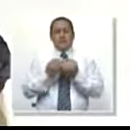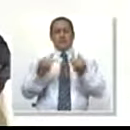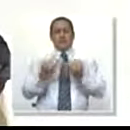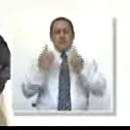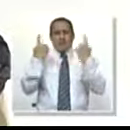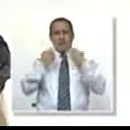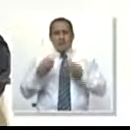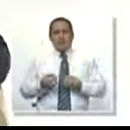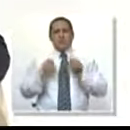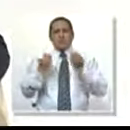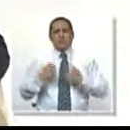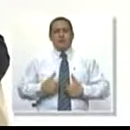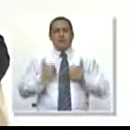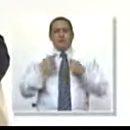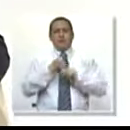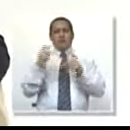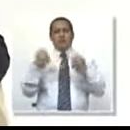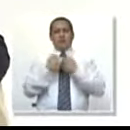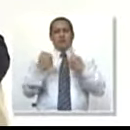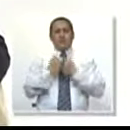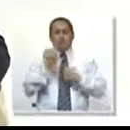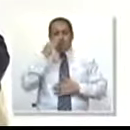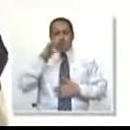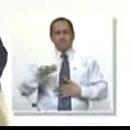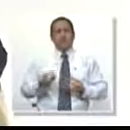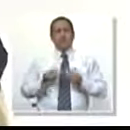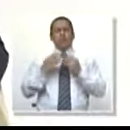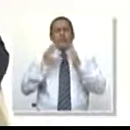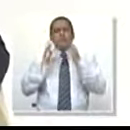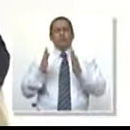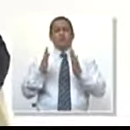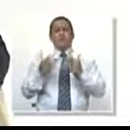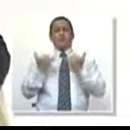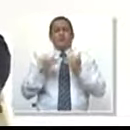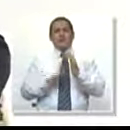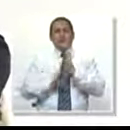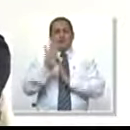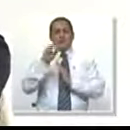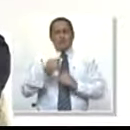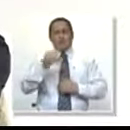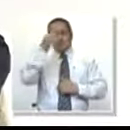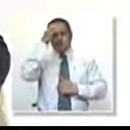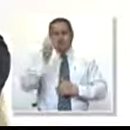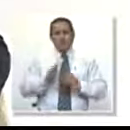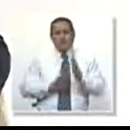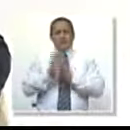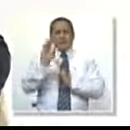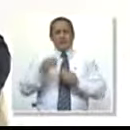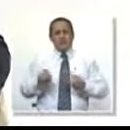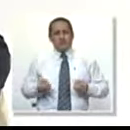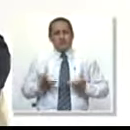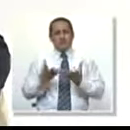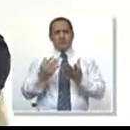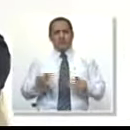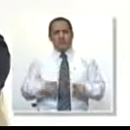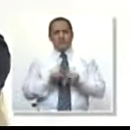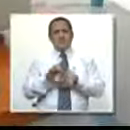las condiciones para una vida sin violencia para los niños y cómo se gestan desarrollando afecto desarrollando estimulación